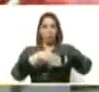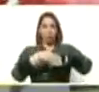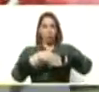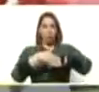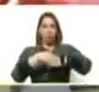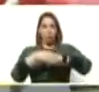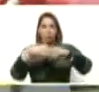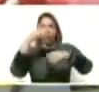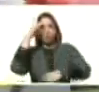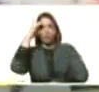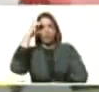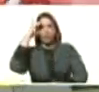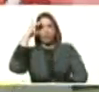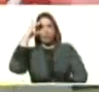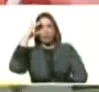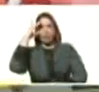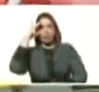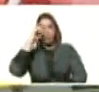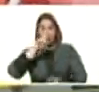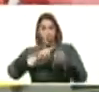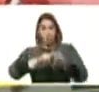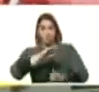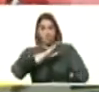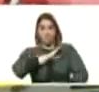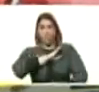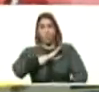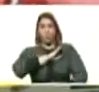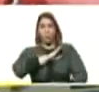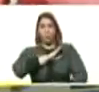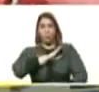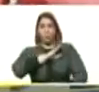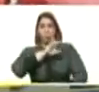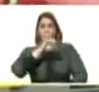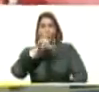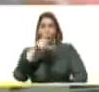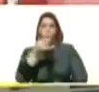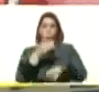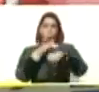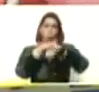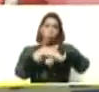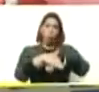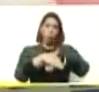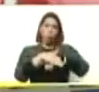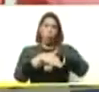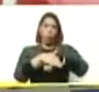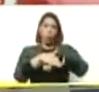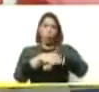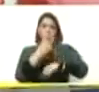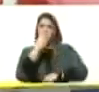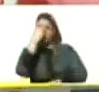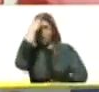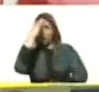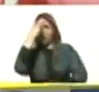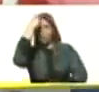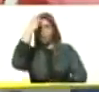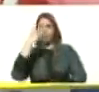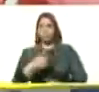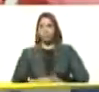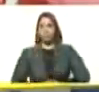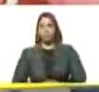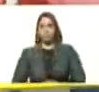Delcy Rodríguez, a Cilia Flores, a Jorge Rodríguez, a Tarek El Aysami